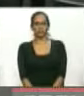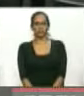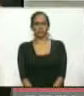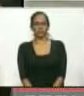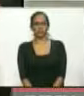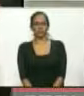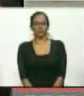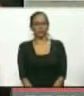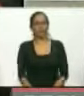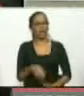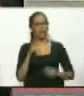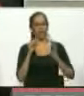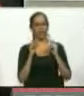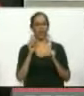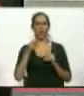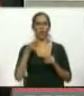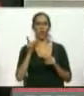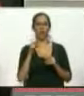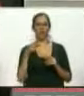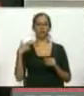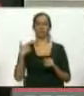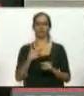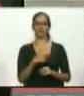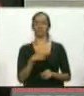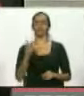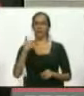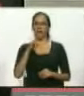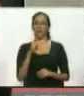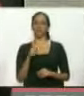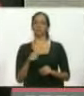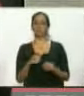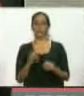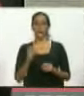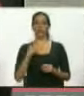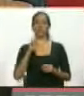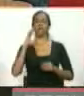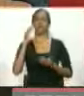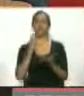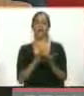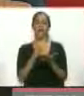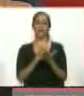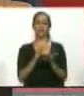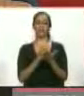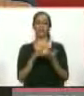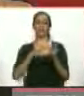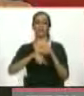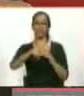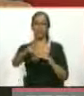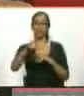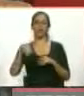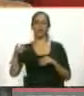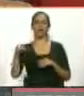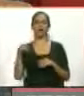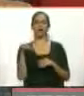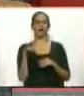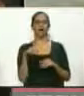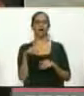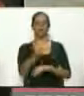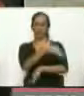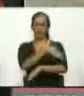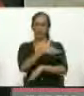hablando dudas de los autobuses eso todavía existe en castilla pasión por la avenida bolívar pero